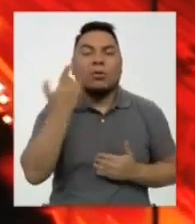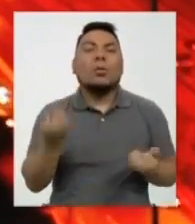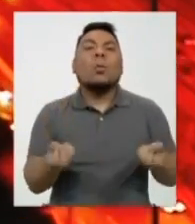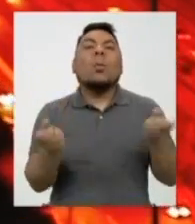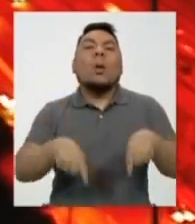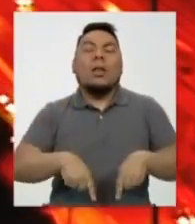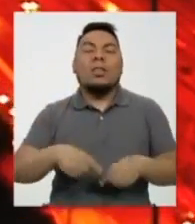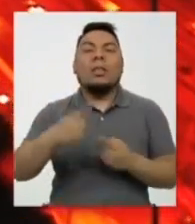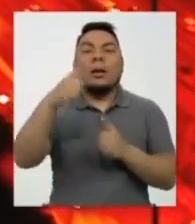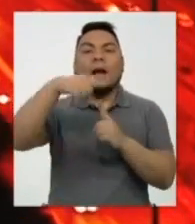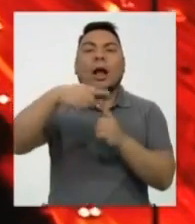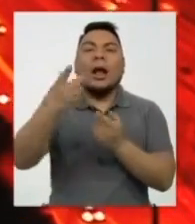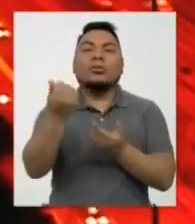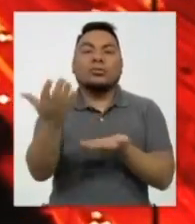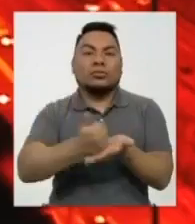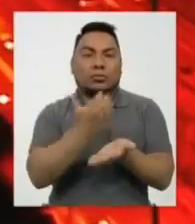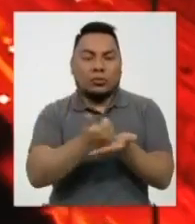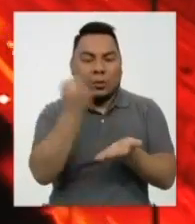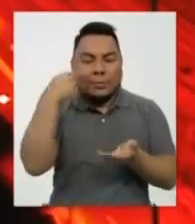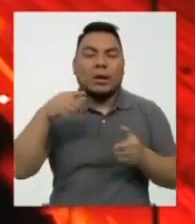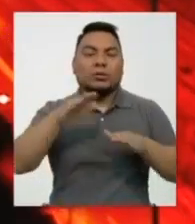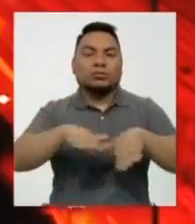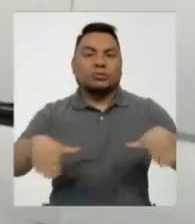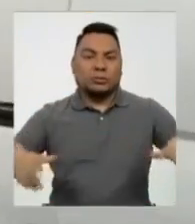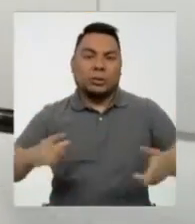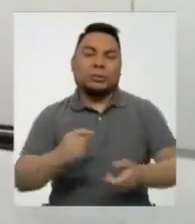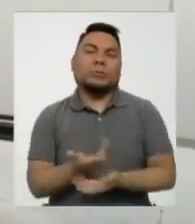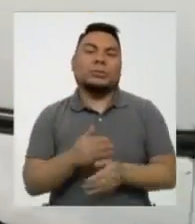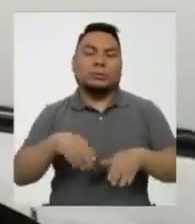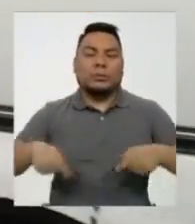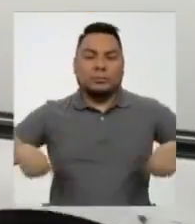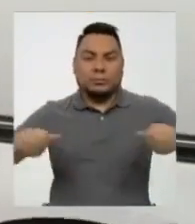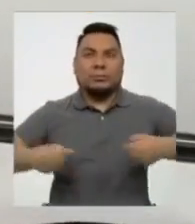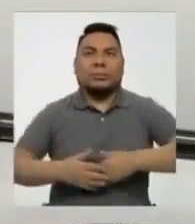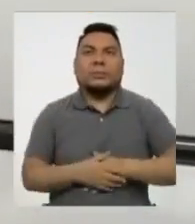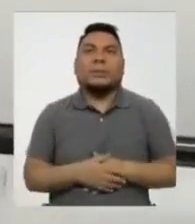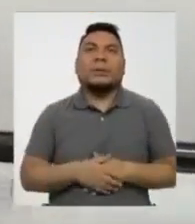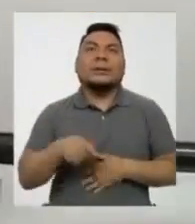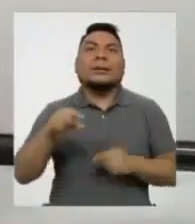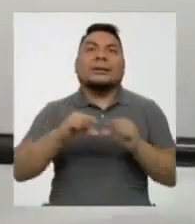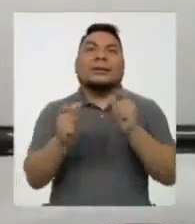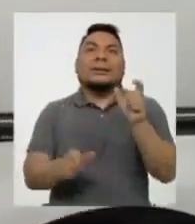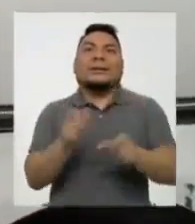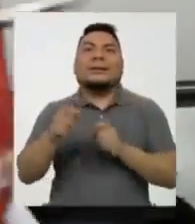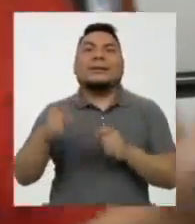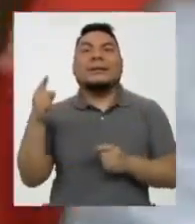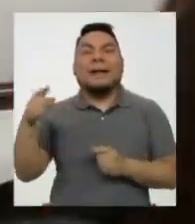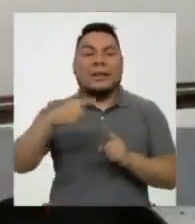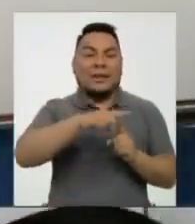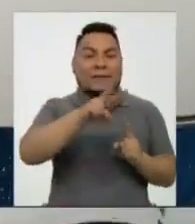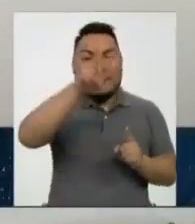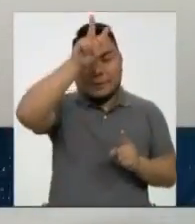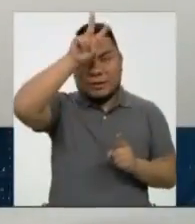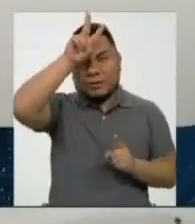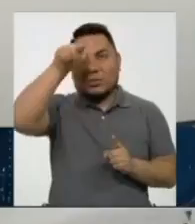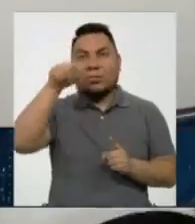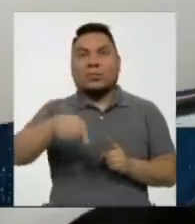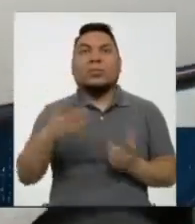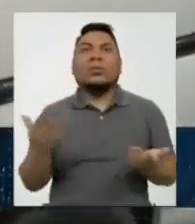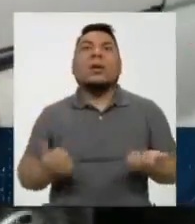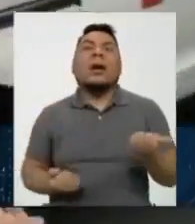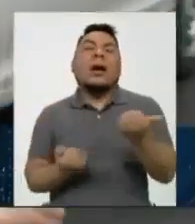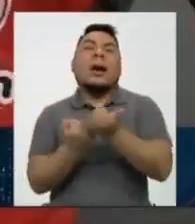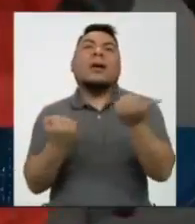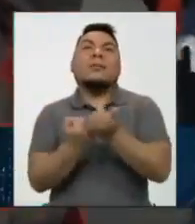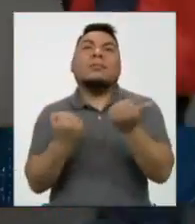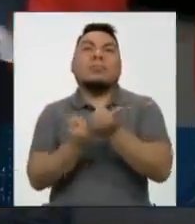se va a realizar esta campaña de solidaridad. La Pintatón llegó a Radio Nacional y TV Perú. El objetivo es